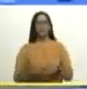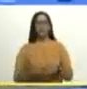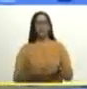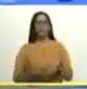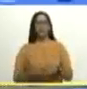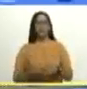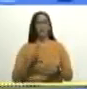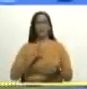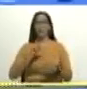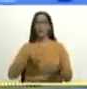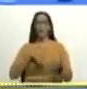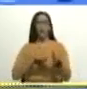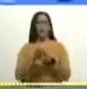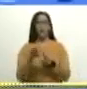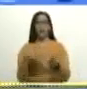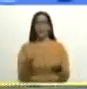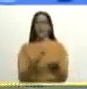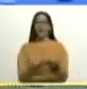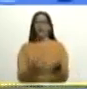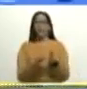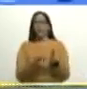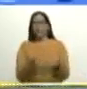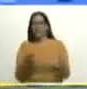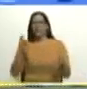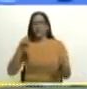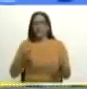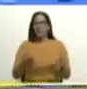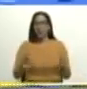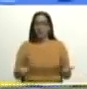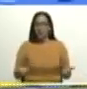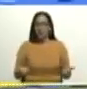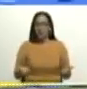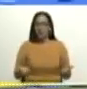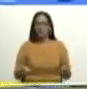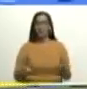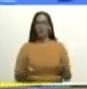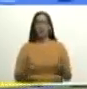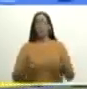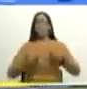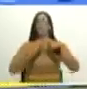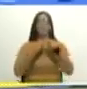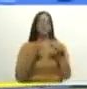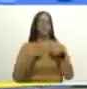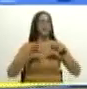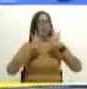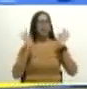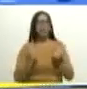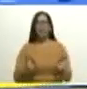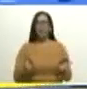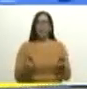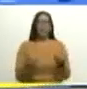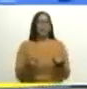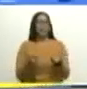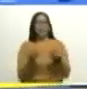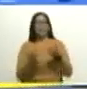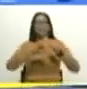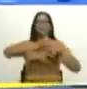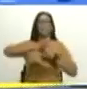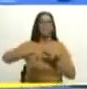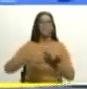y no hemos avanzado hasta donde es necesario. Por diversos motivos, el burocratismo, la